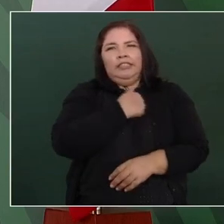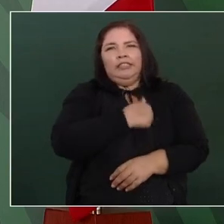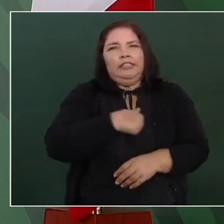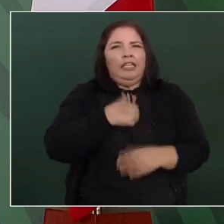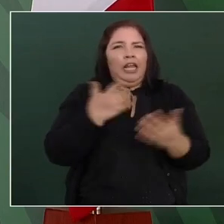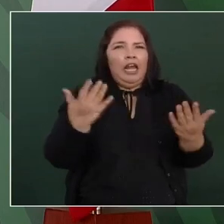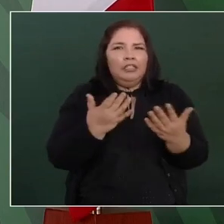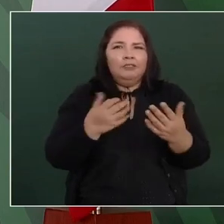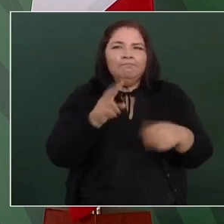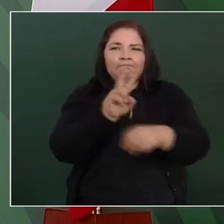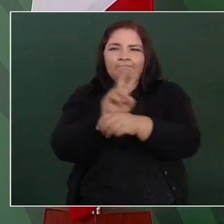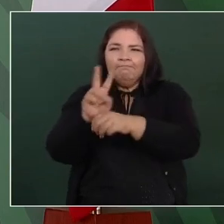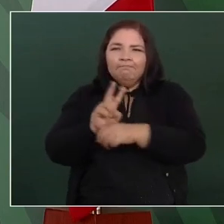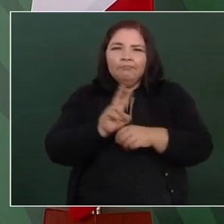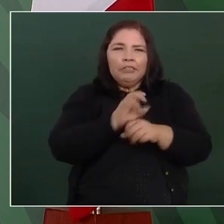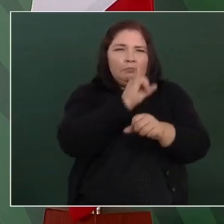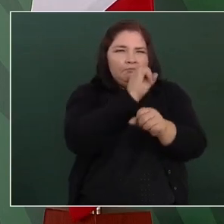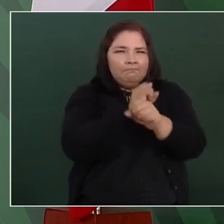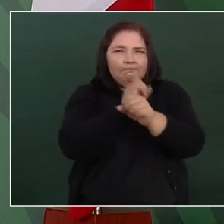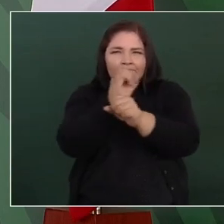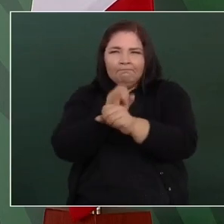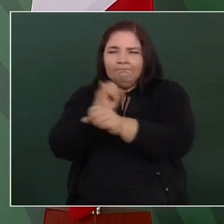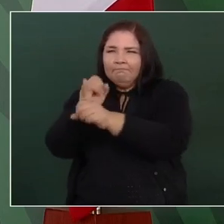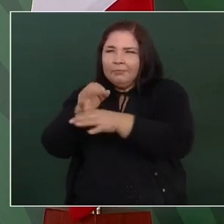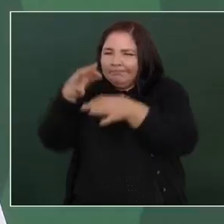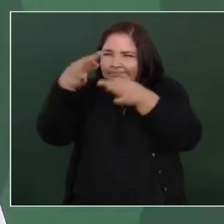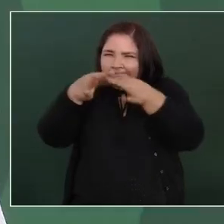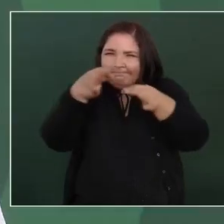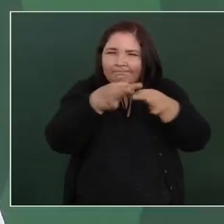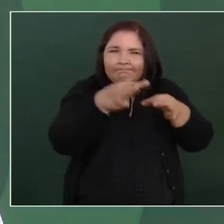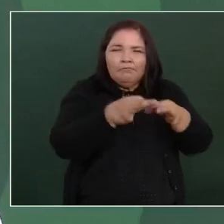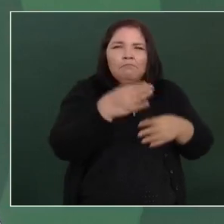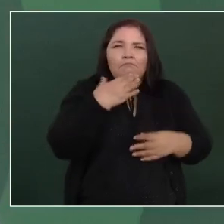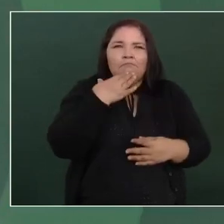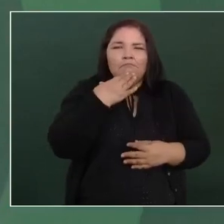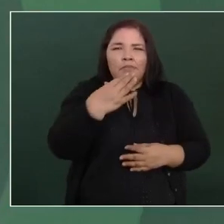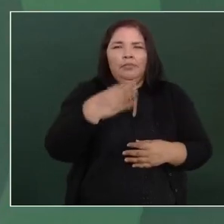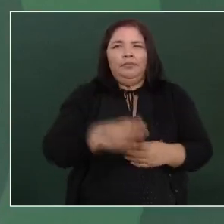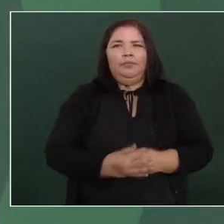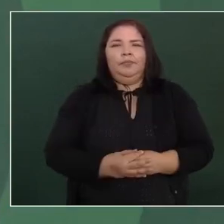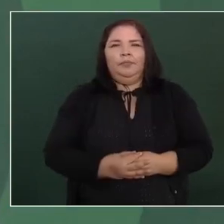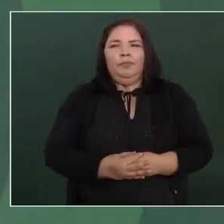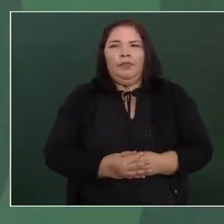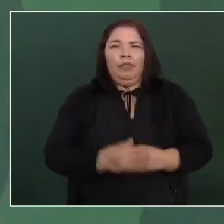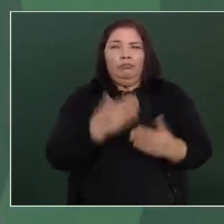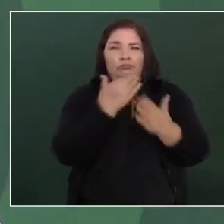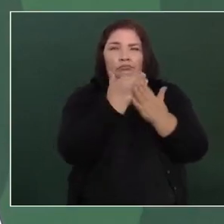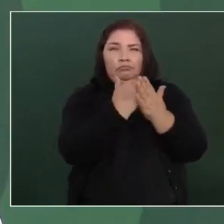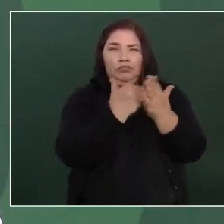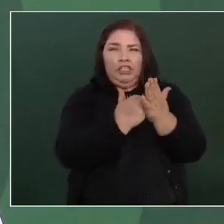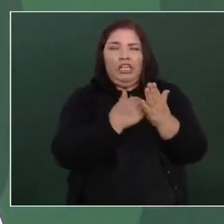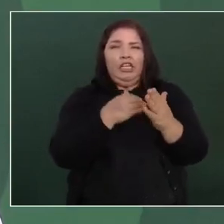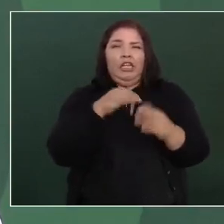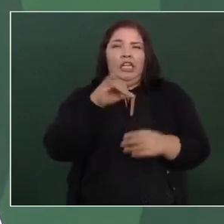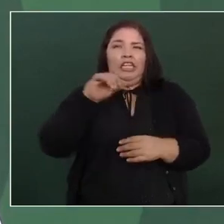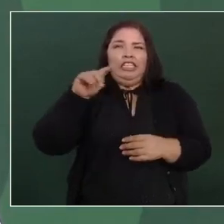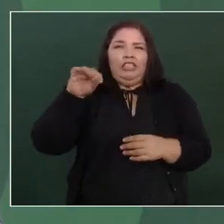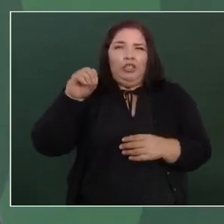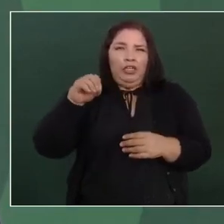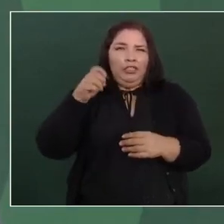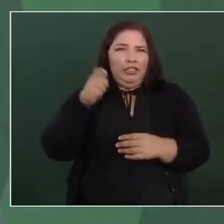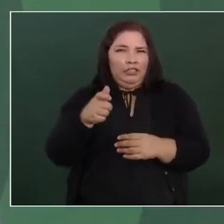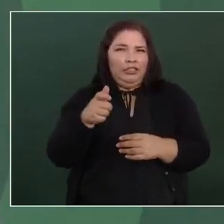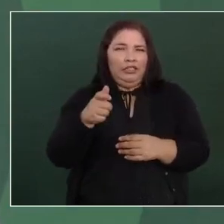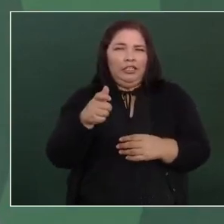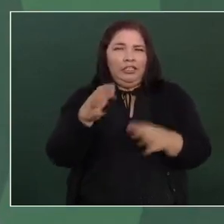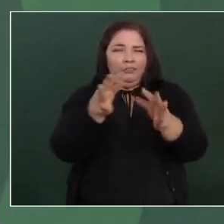velaremos porque las investigaciones se realicen, como ya lo dije, bajo los criterios de interseccionalidad que amerita